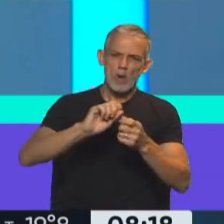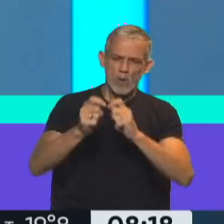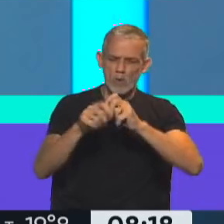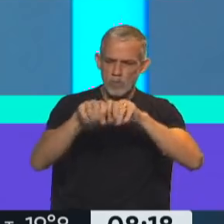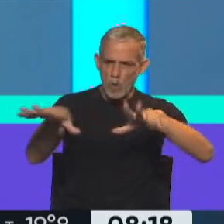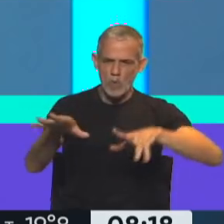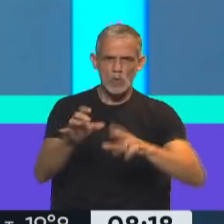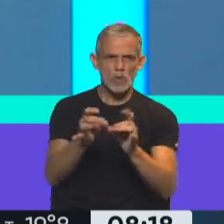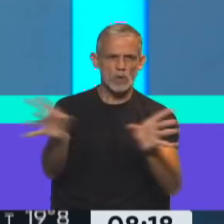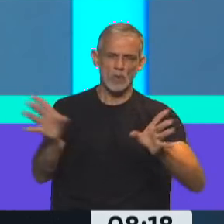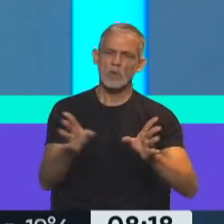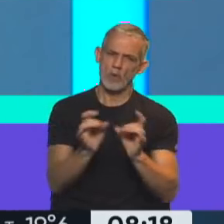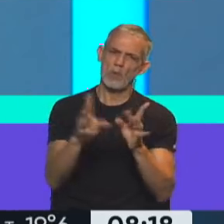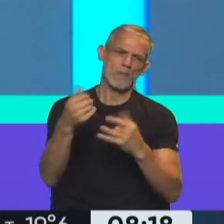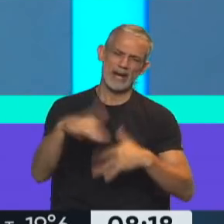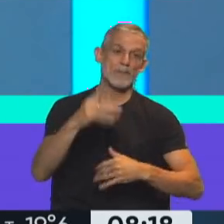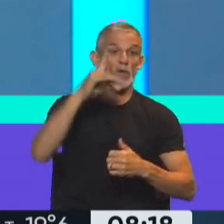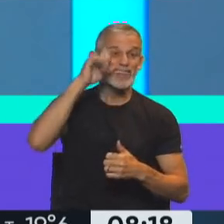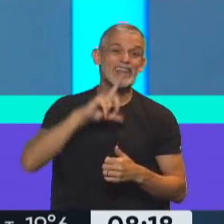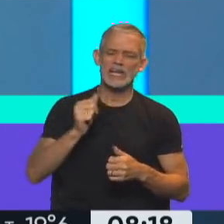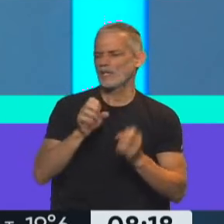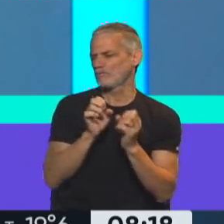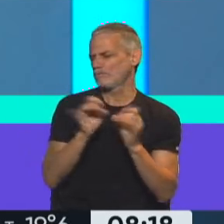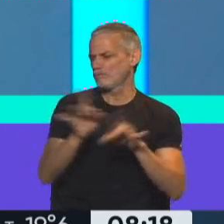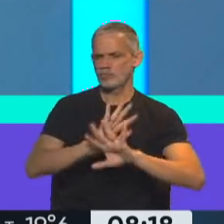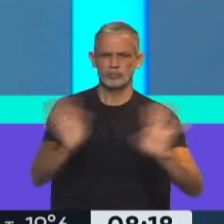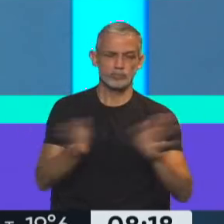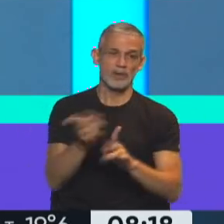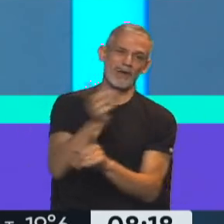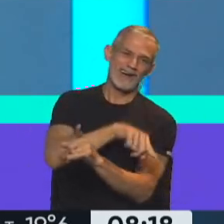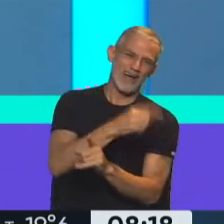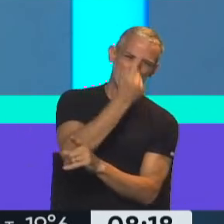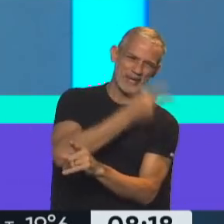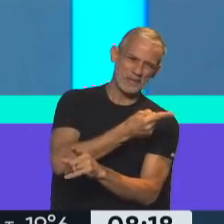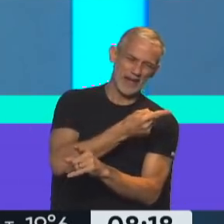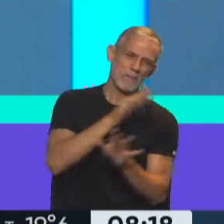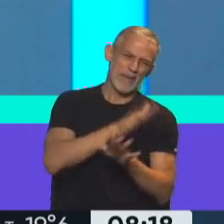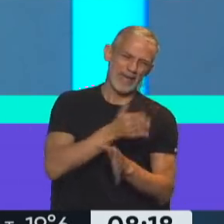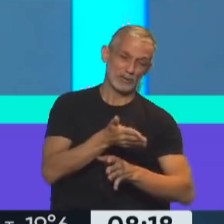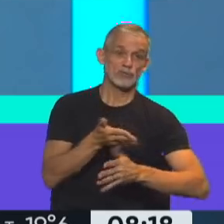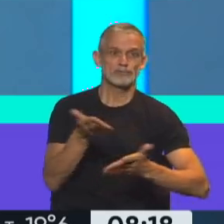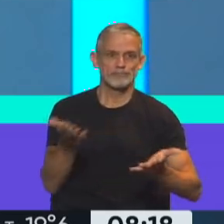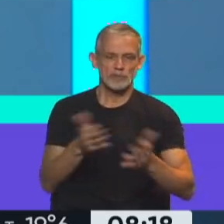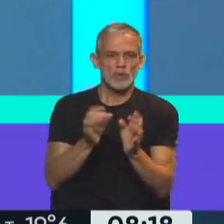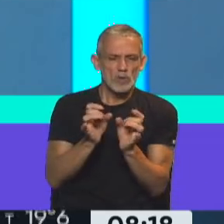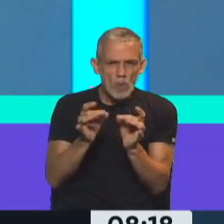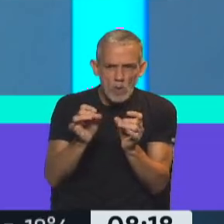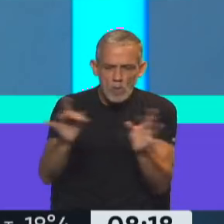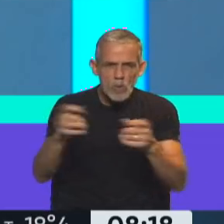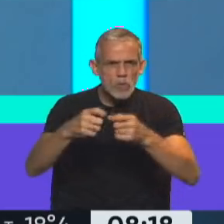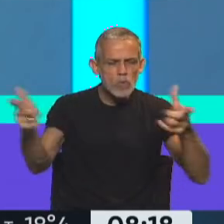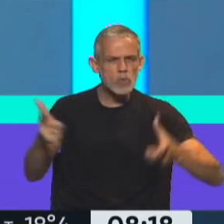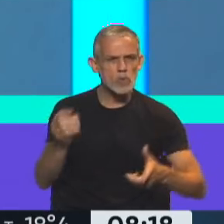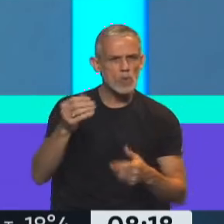capacidad de contagio, ¿no? La Delta contagia muchísimo más que la original. Y eso es lo que hace que la propagación aumente y